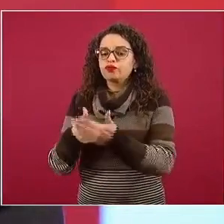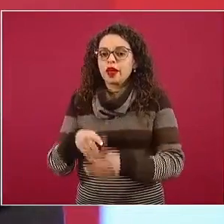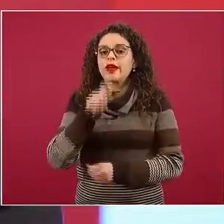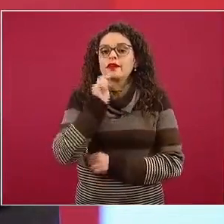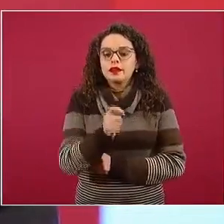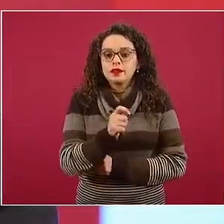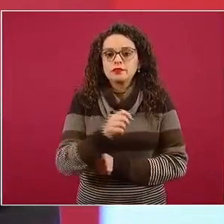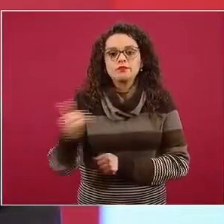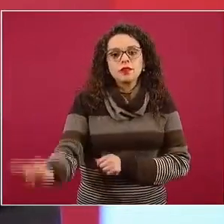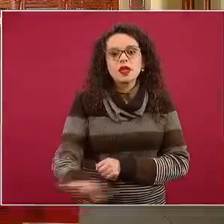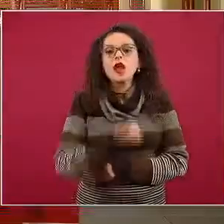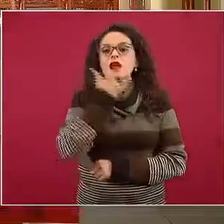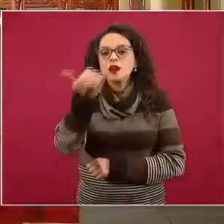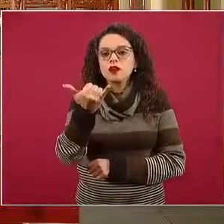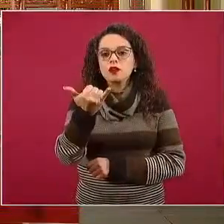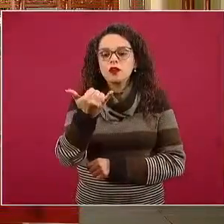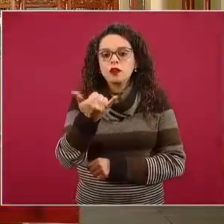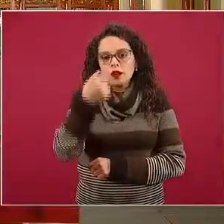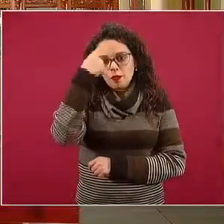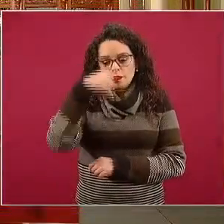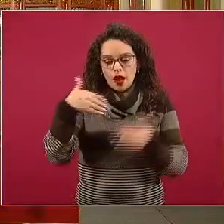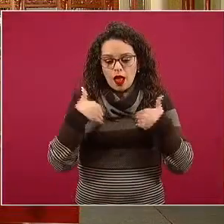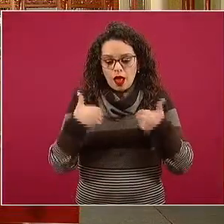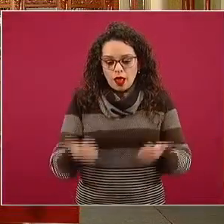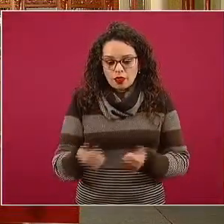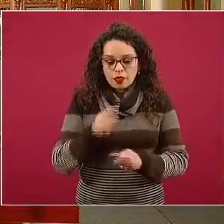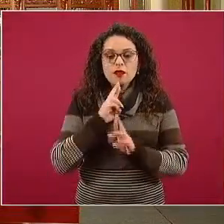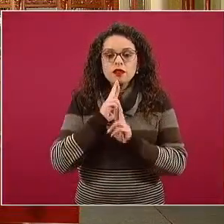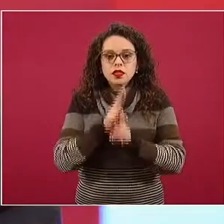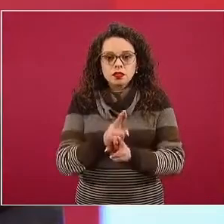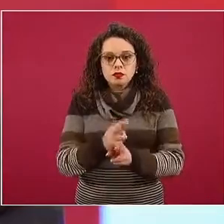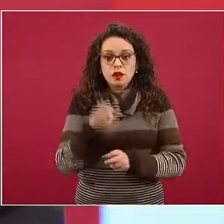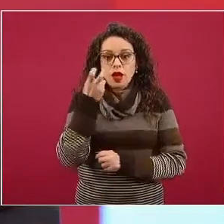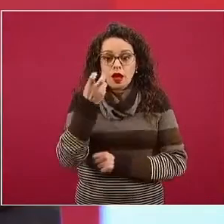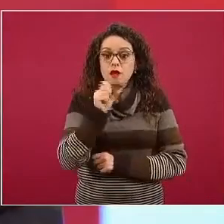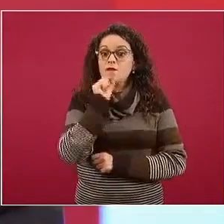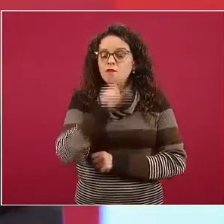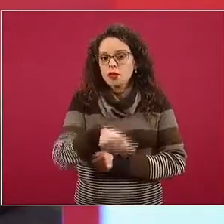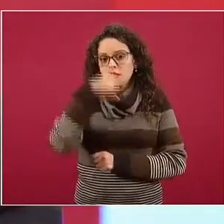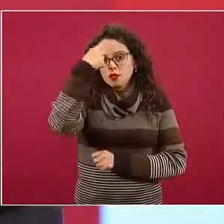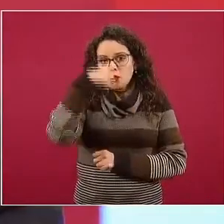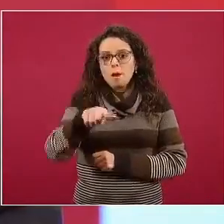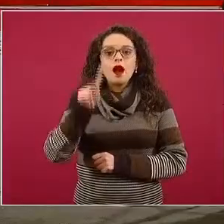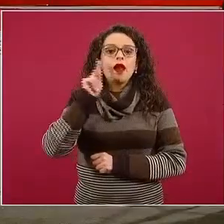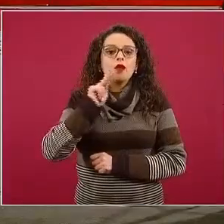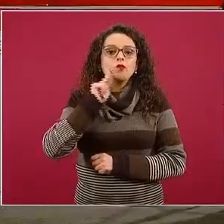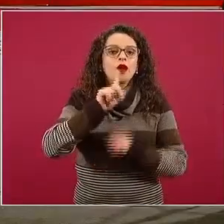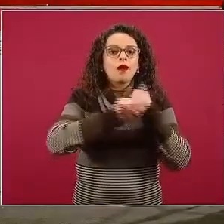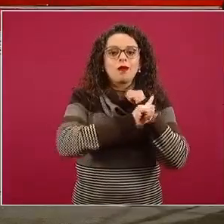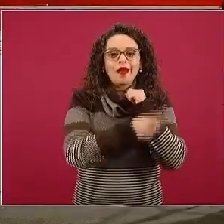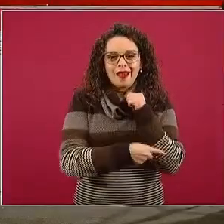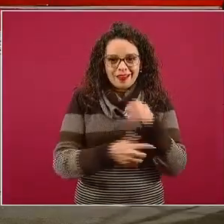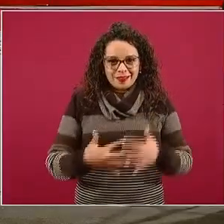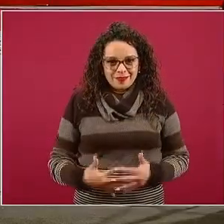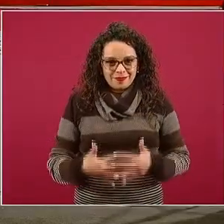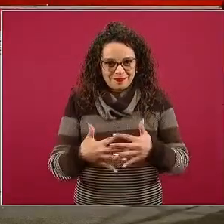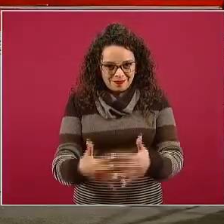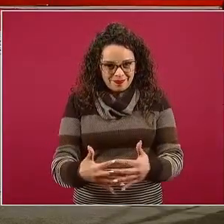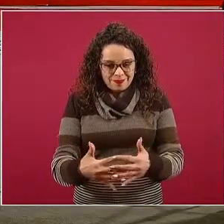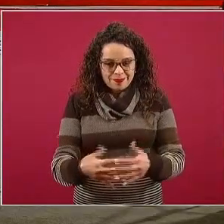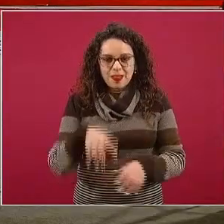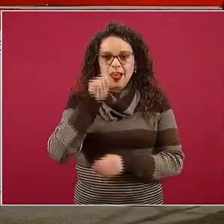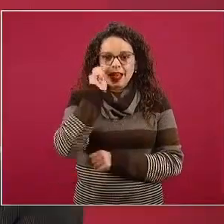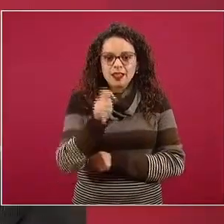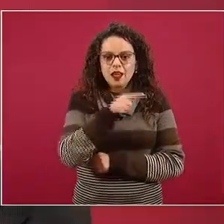errores de lectura o errores de interpretación. Esto se conoce incluso para las pruebas de embarazo, por ejemplo, que funcionan a partir de la lectura